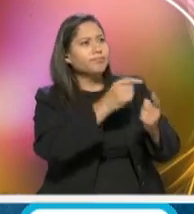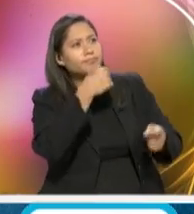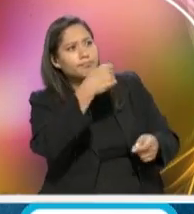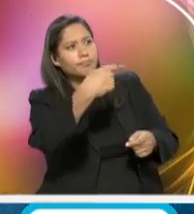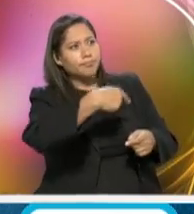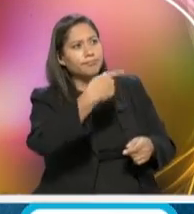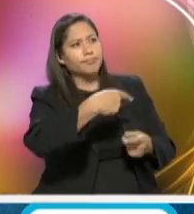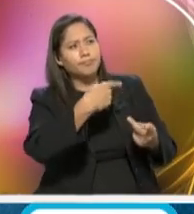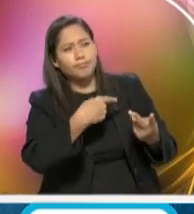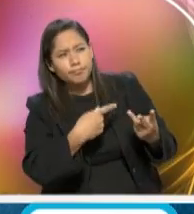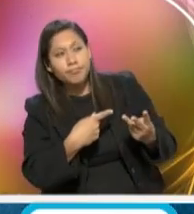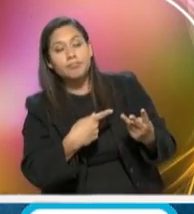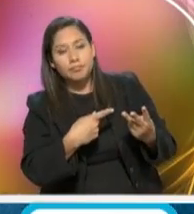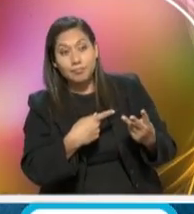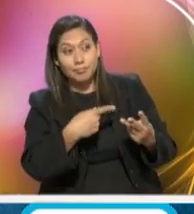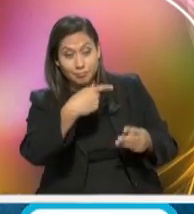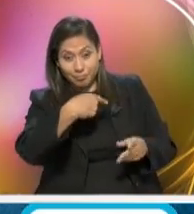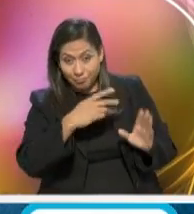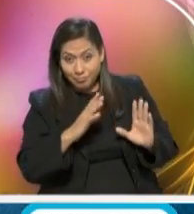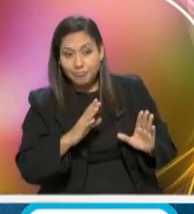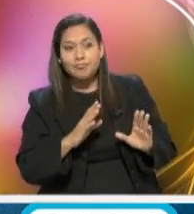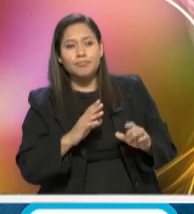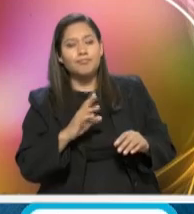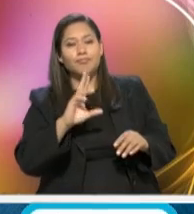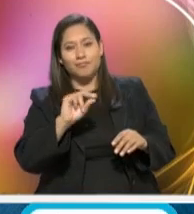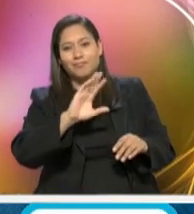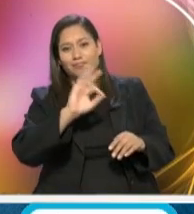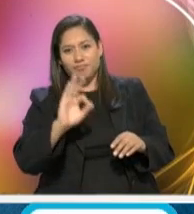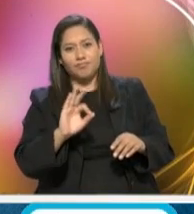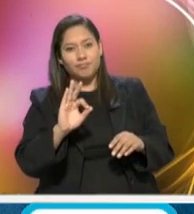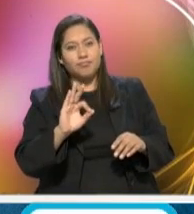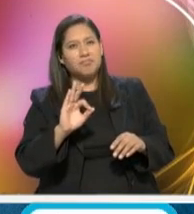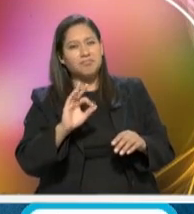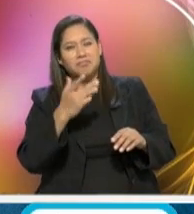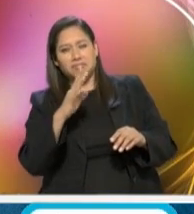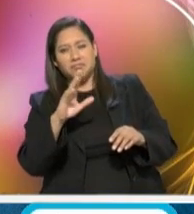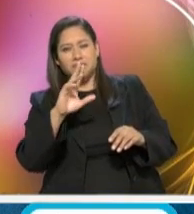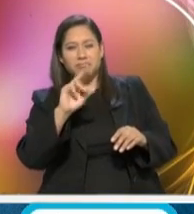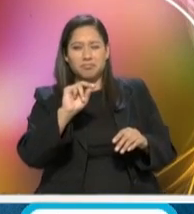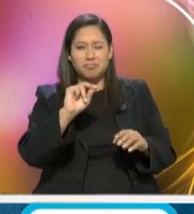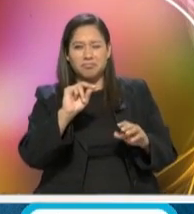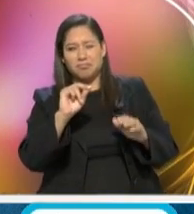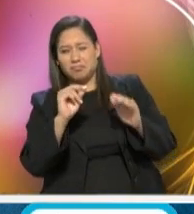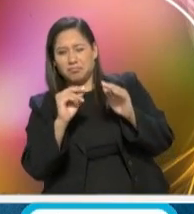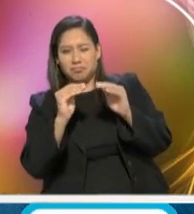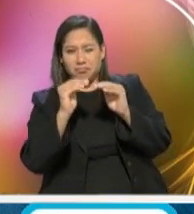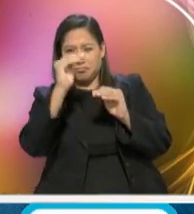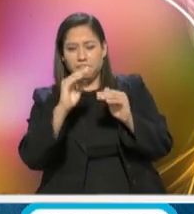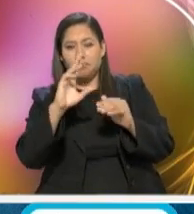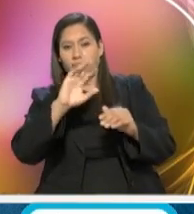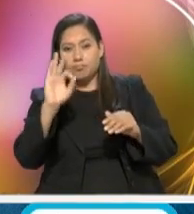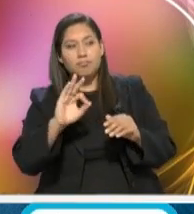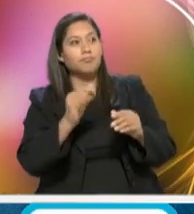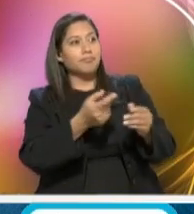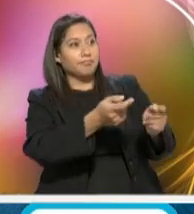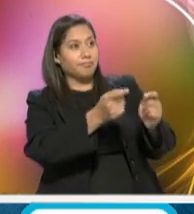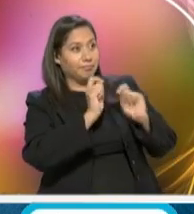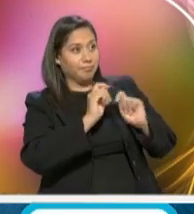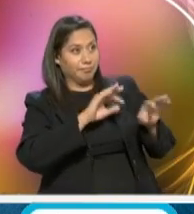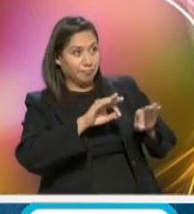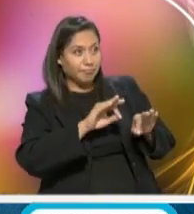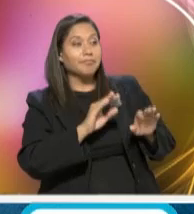Okay. ¿No? Y ya a partir de la entrevista es pues, que el 80%, arriba del 80% recibe una oferta de trabajo y puede empezar